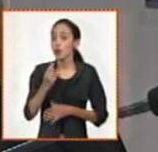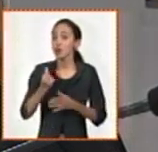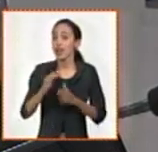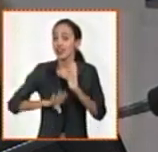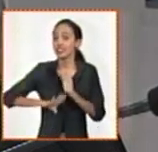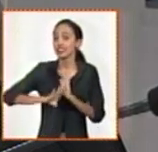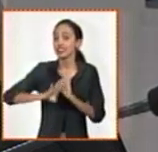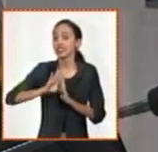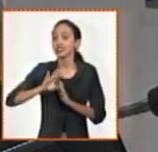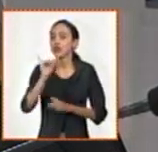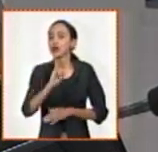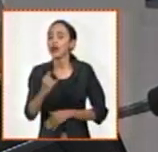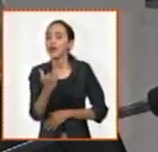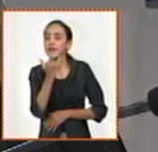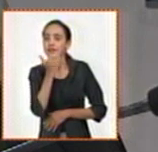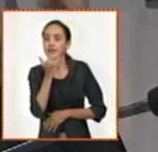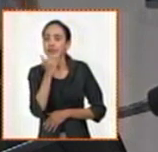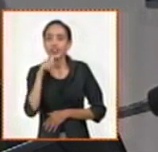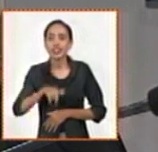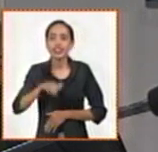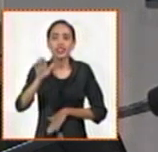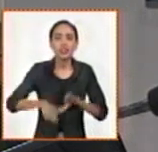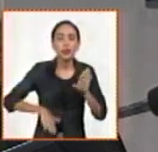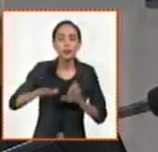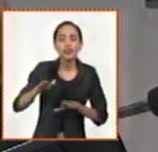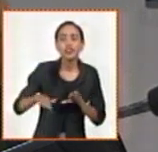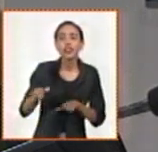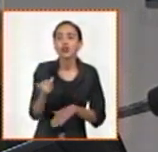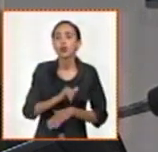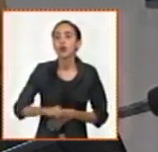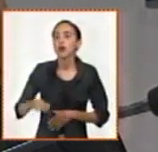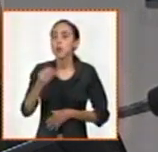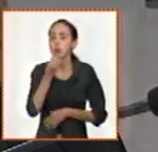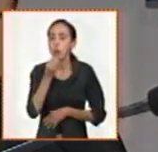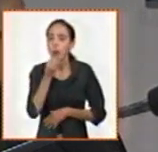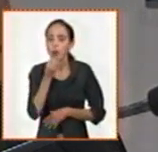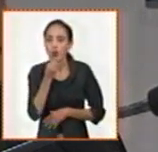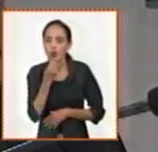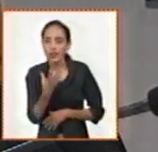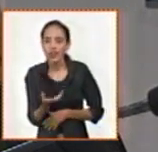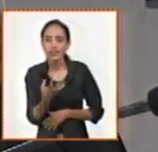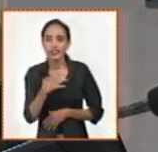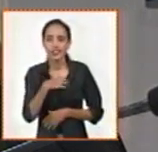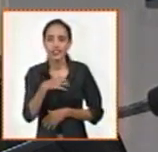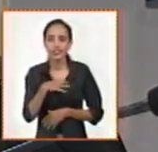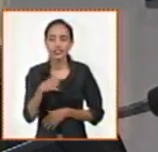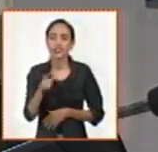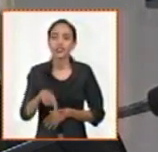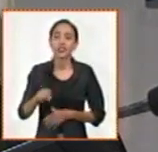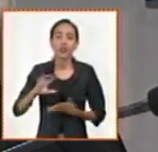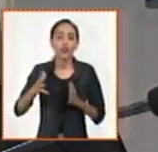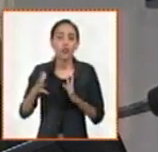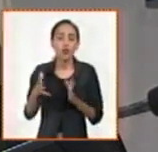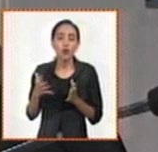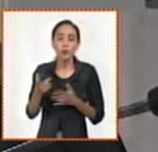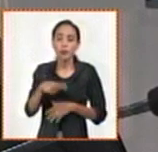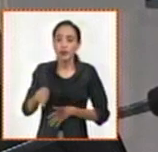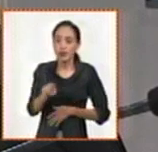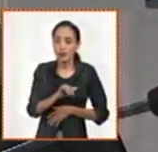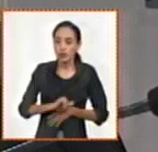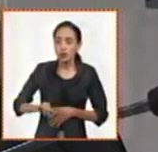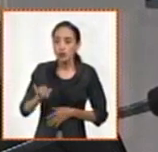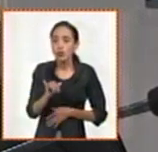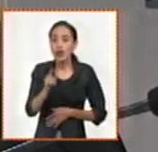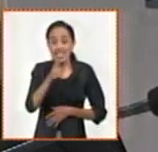que generan deterioro y a partir de allí dependencias para poder adquirir, para tener que adquirir desde esta lógica este tipo de insumos y seguir